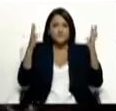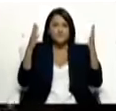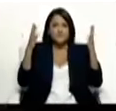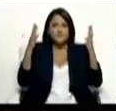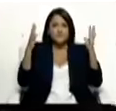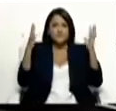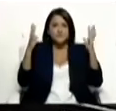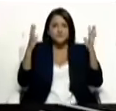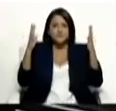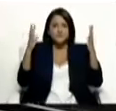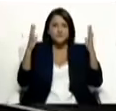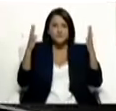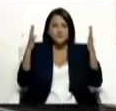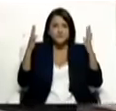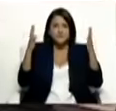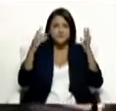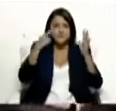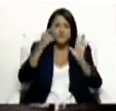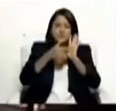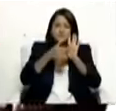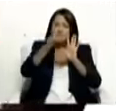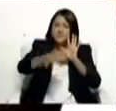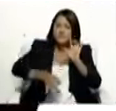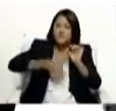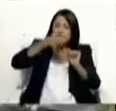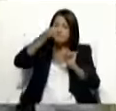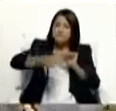Entonces, la exposición de motivos del